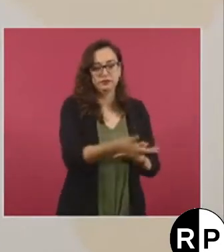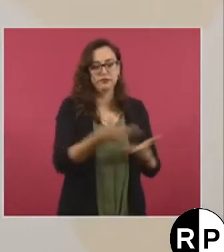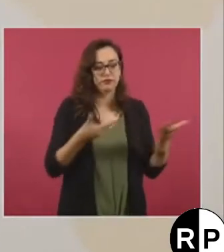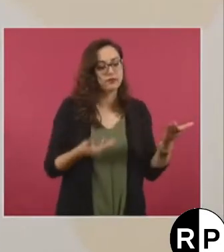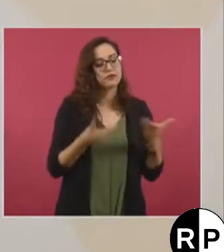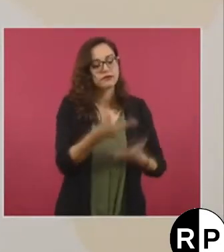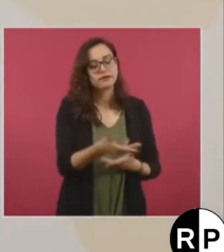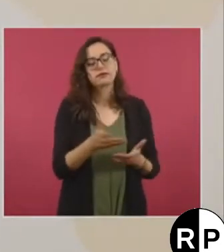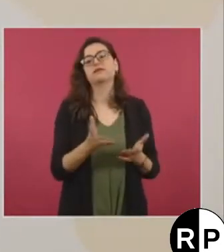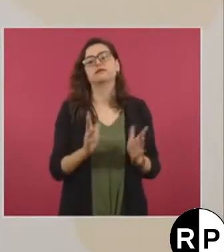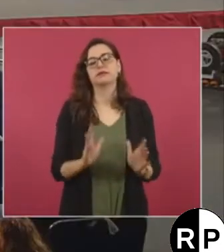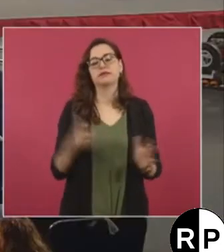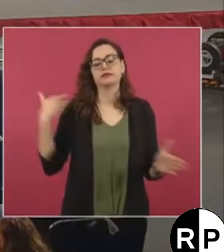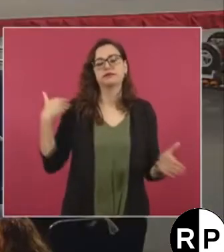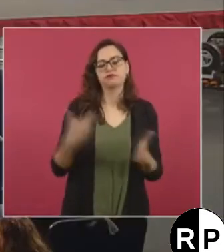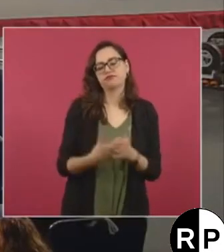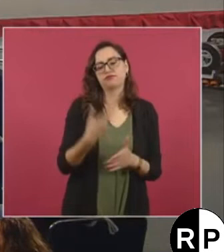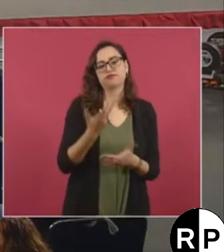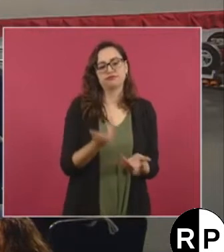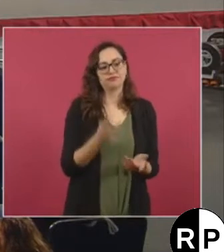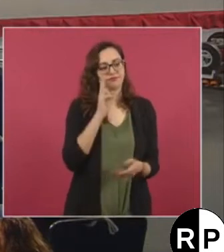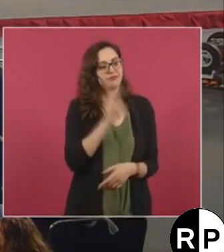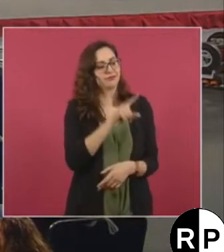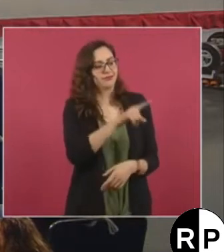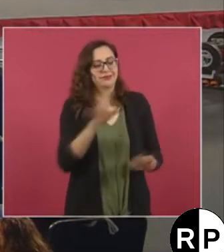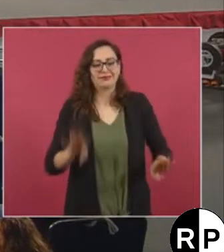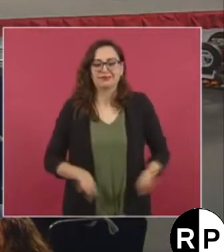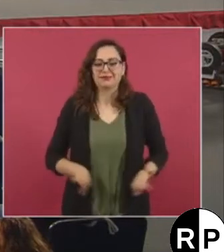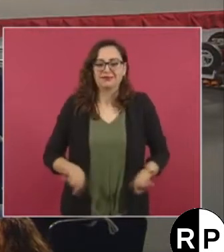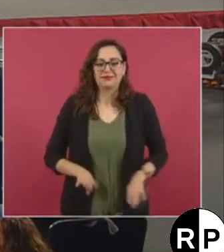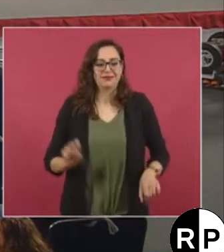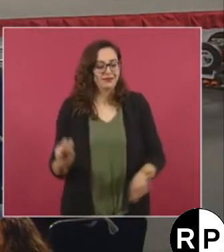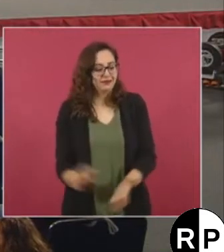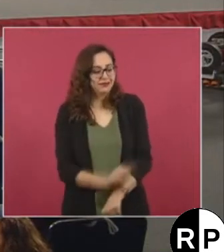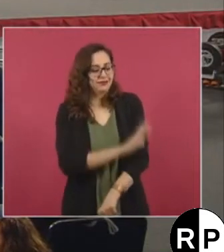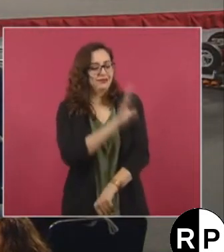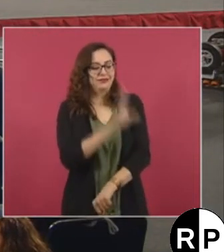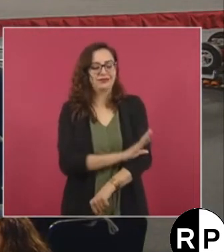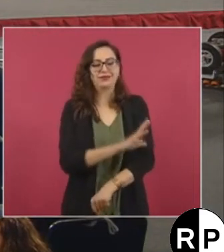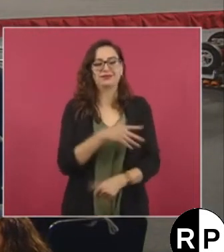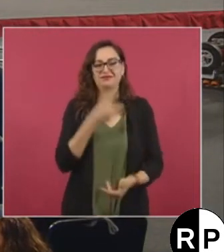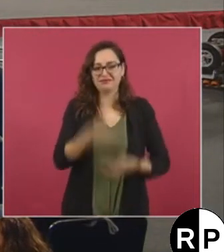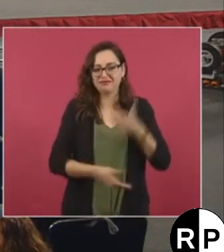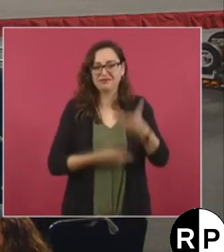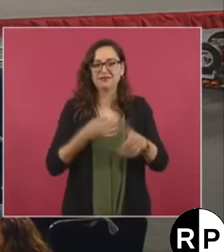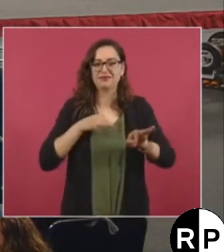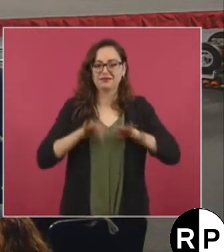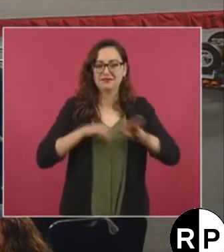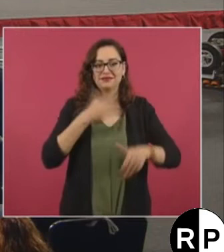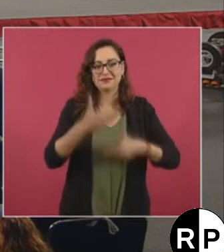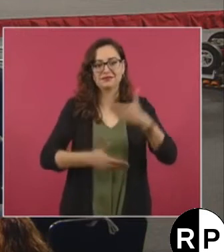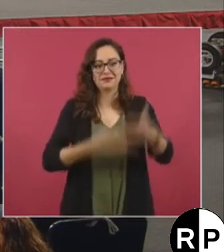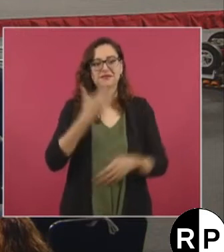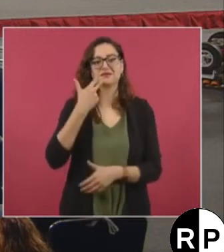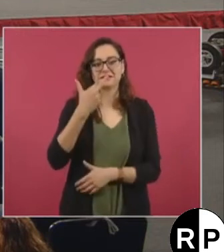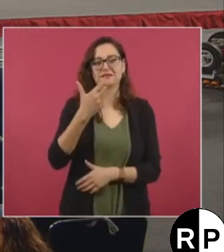ya estamos trabajando, la veo también con muchos deseos de trabajar y de hacerlo lo mejor